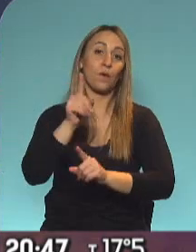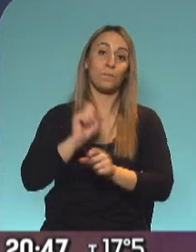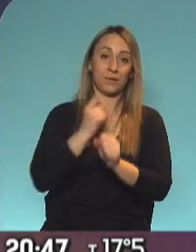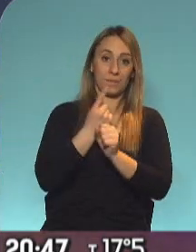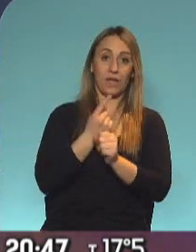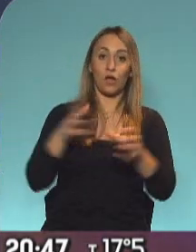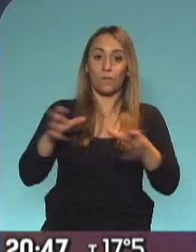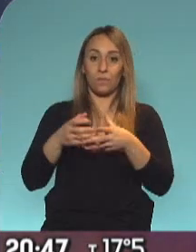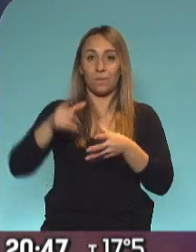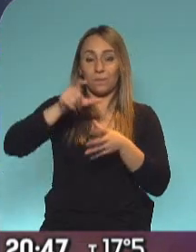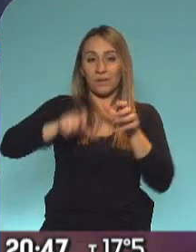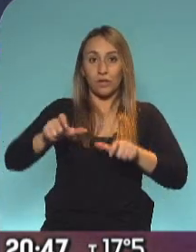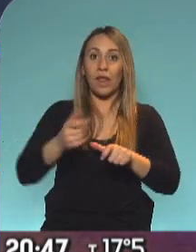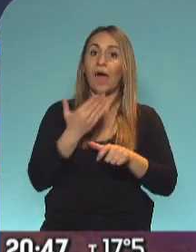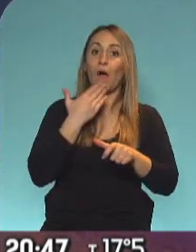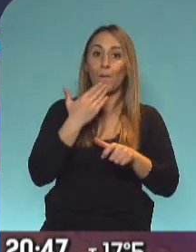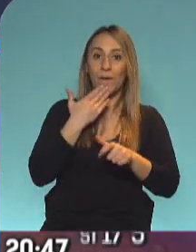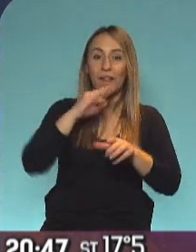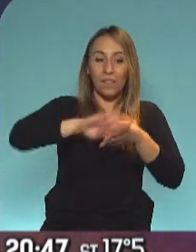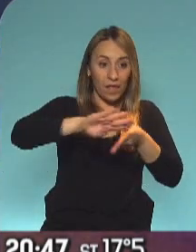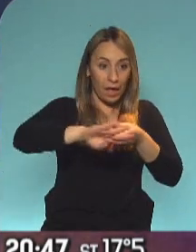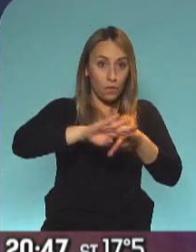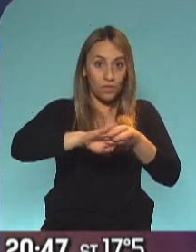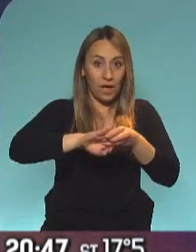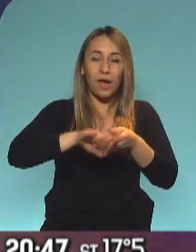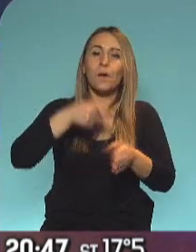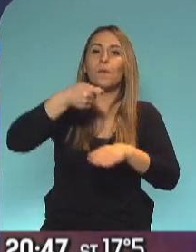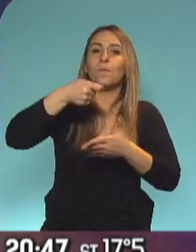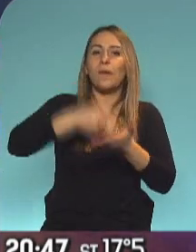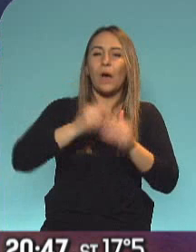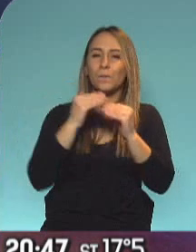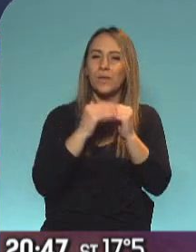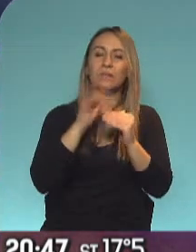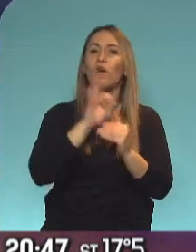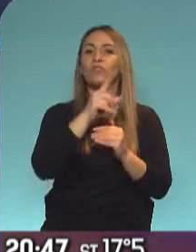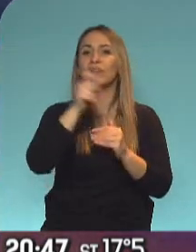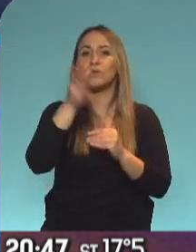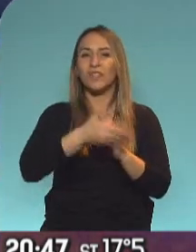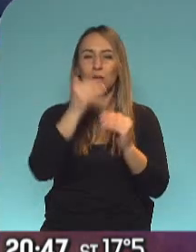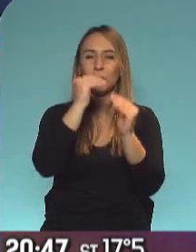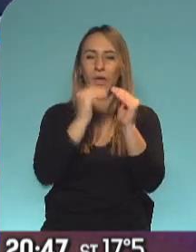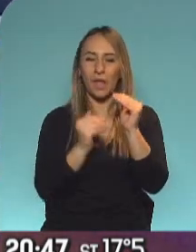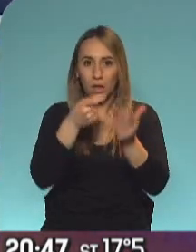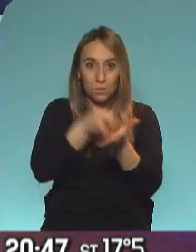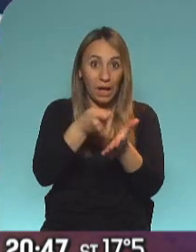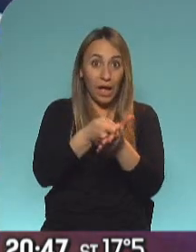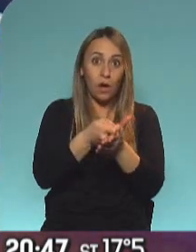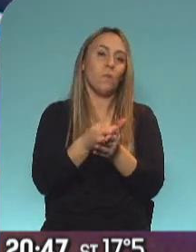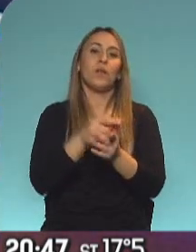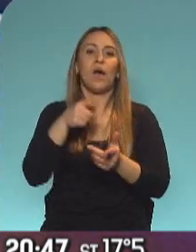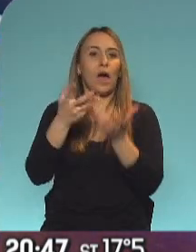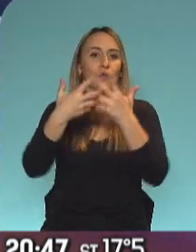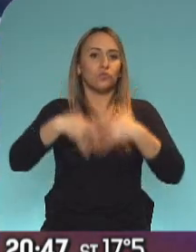lo hicieron en septiembre. Estamos hablando de aquellos que no llegaron al pago mínimo, pagaron menos del 100%, bueno, entonces automáticamente se